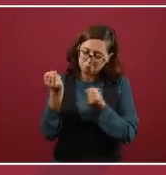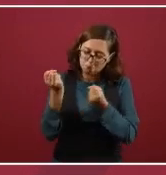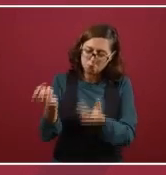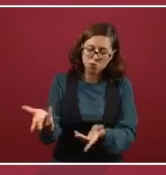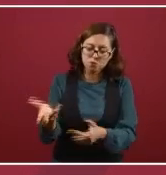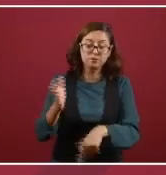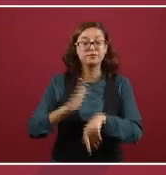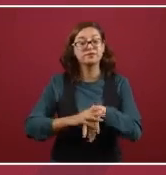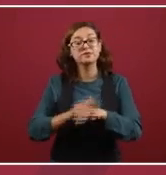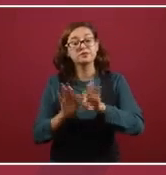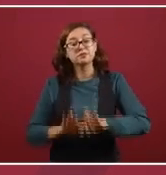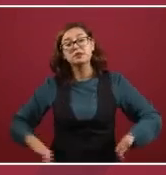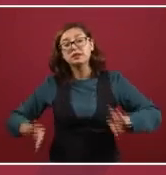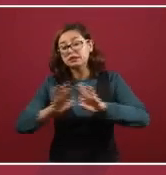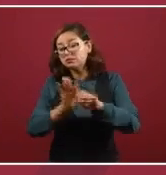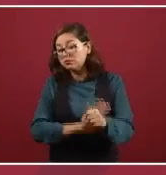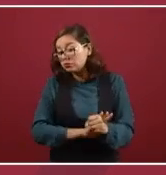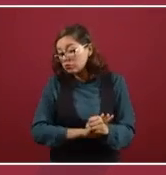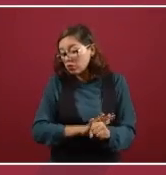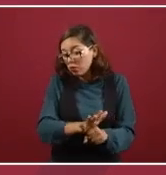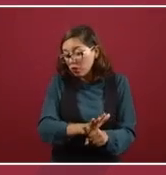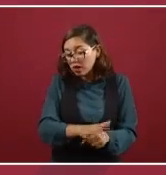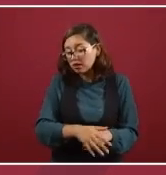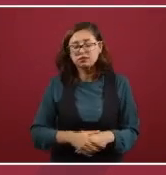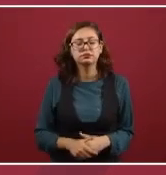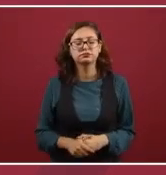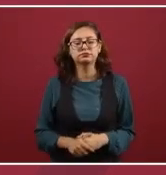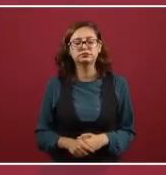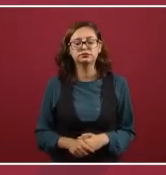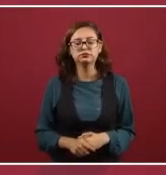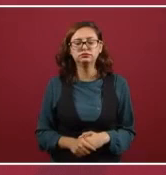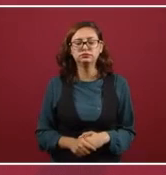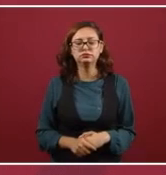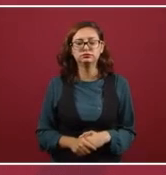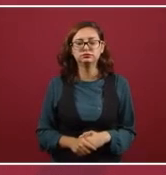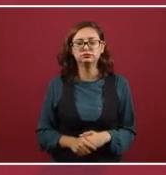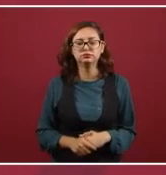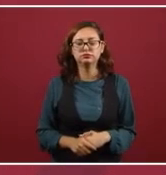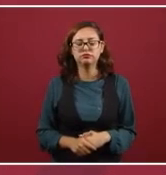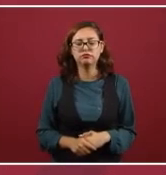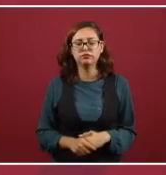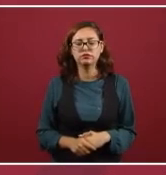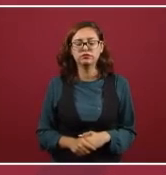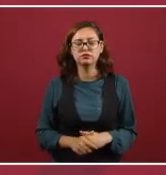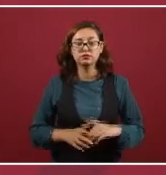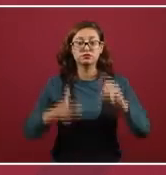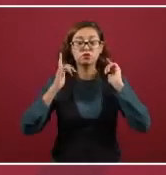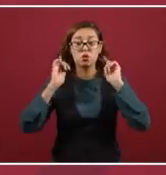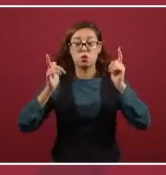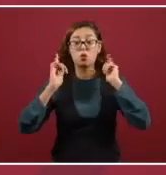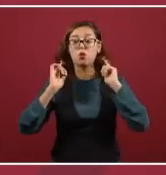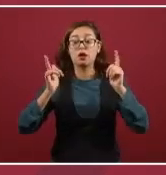lo más importante es que ojalá y una empresa